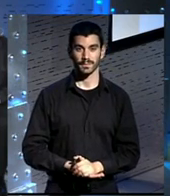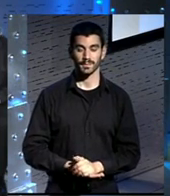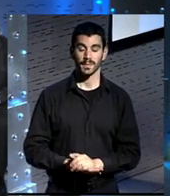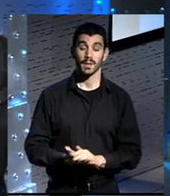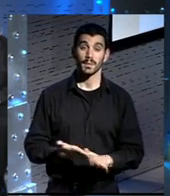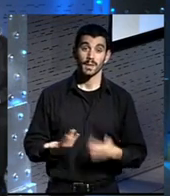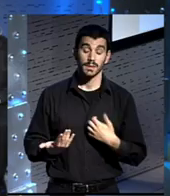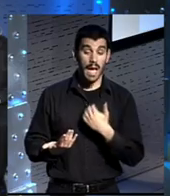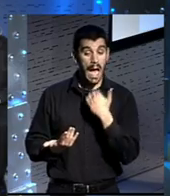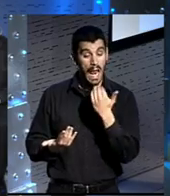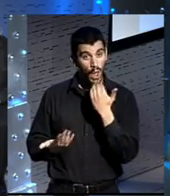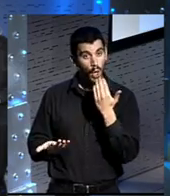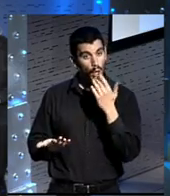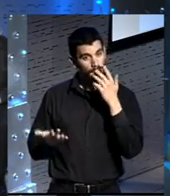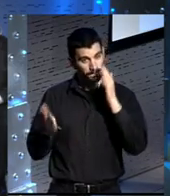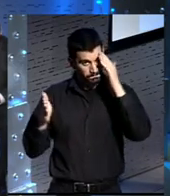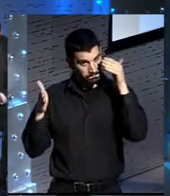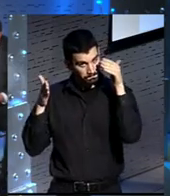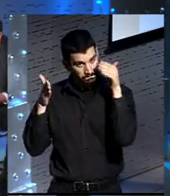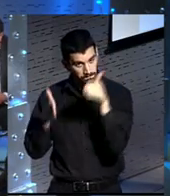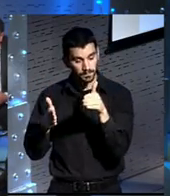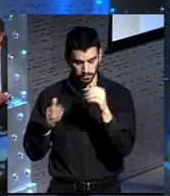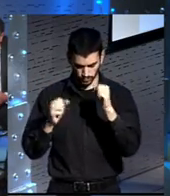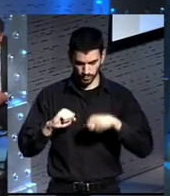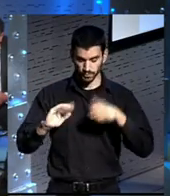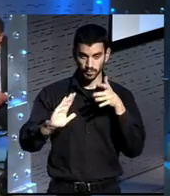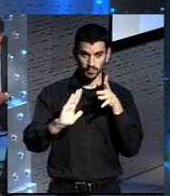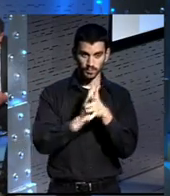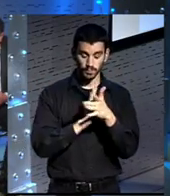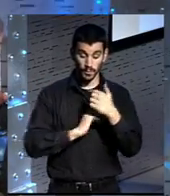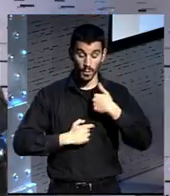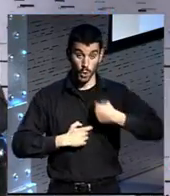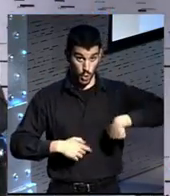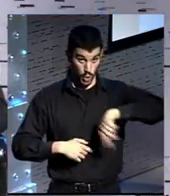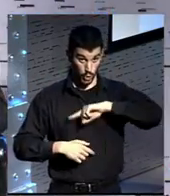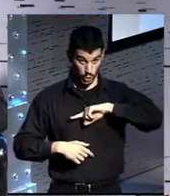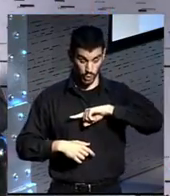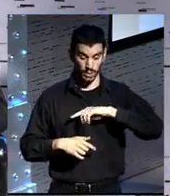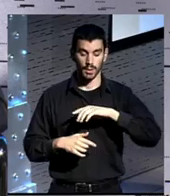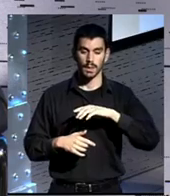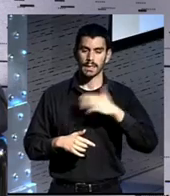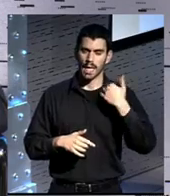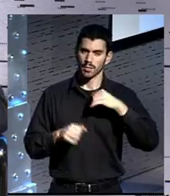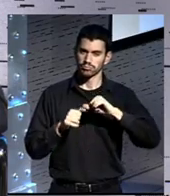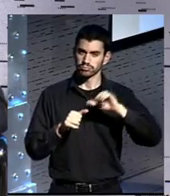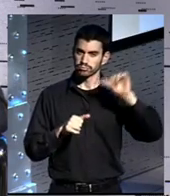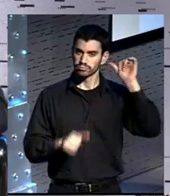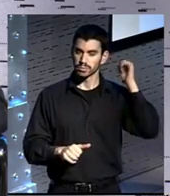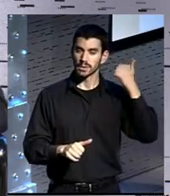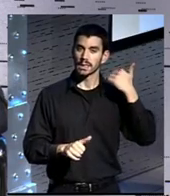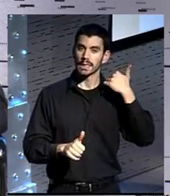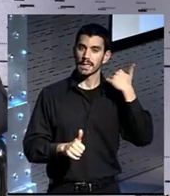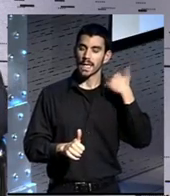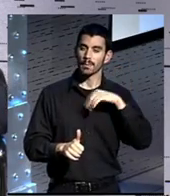Iniciativas concretas. Bueno, nosotros ya hace algunos años nos dimos cuenta de ese